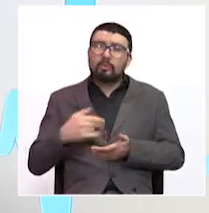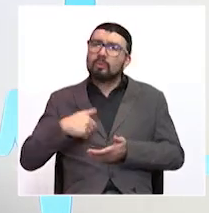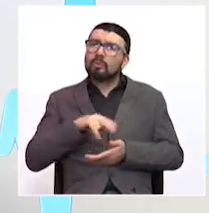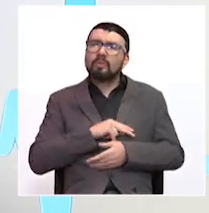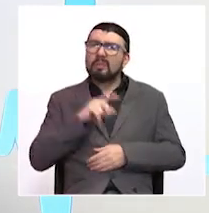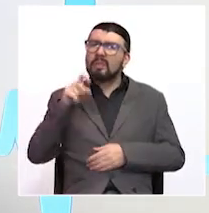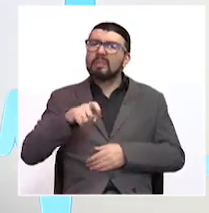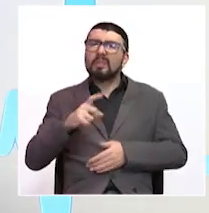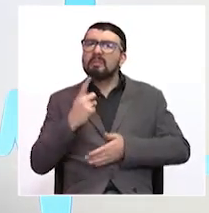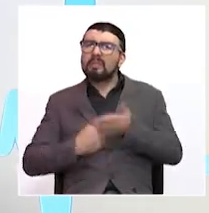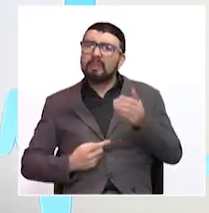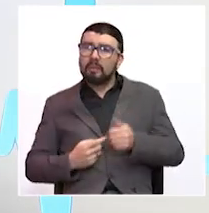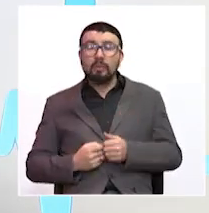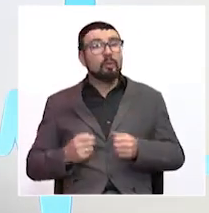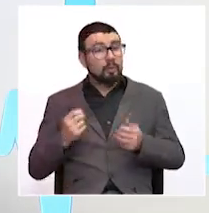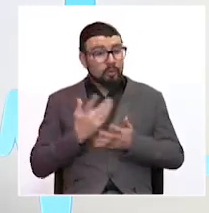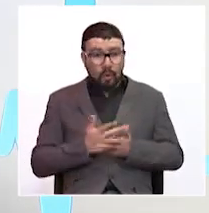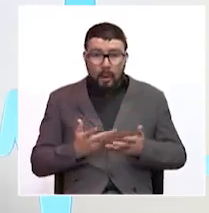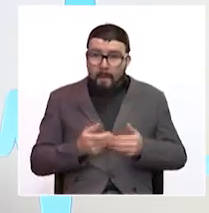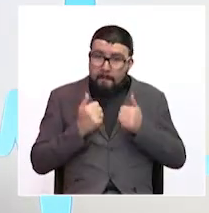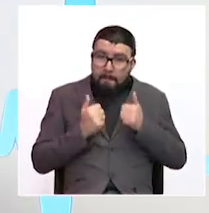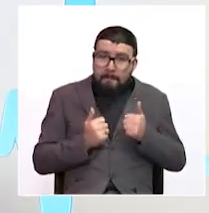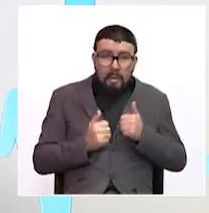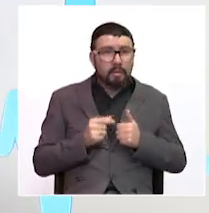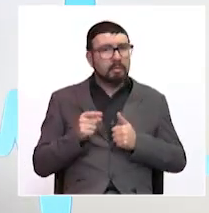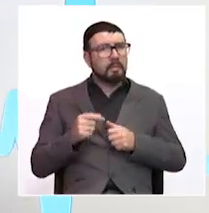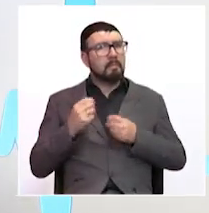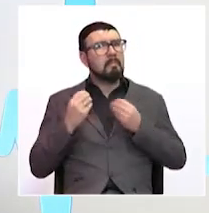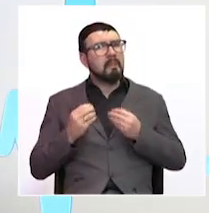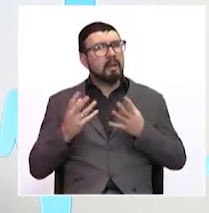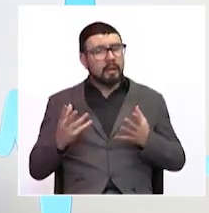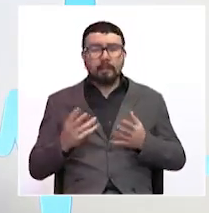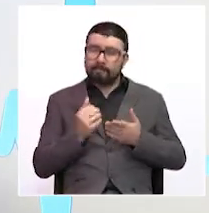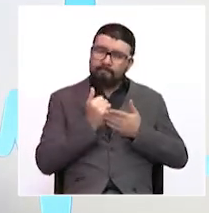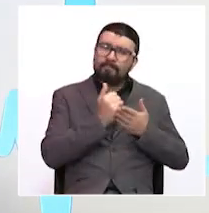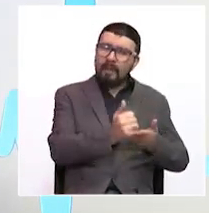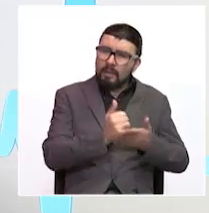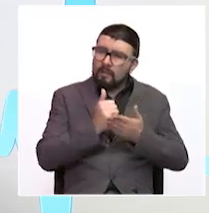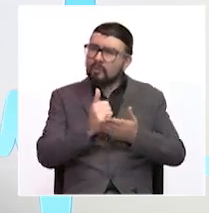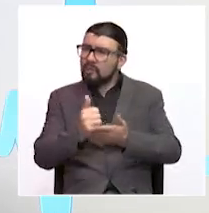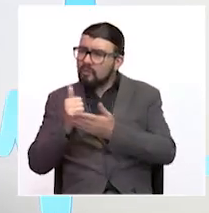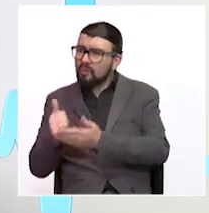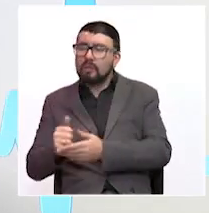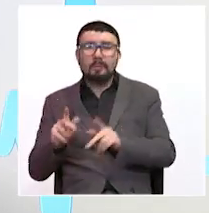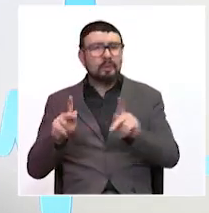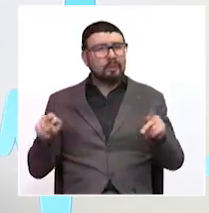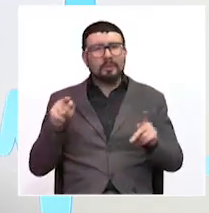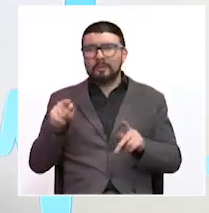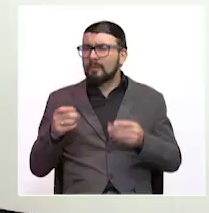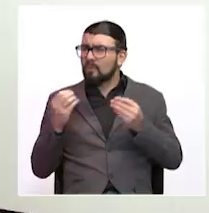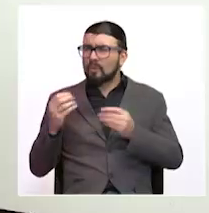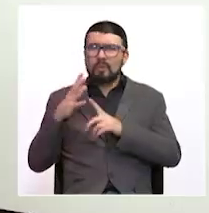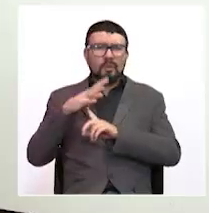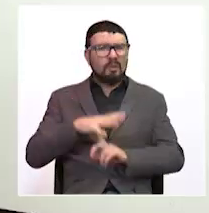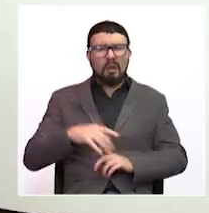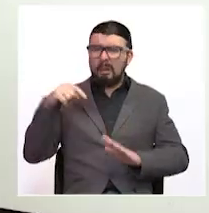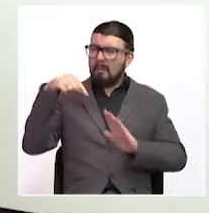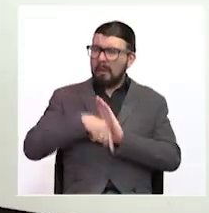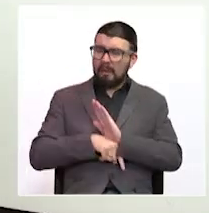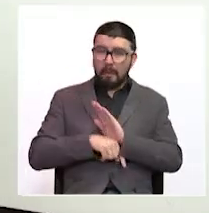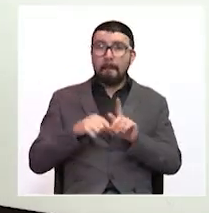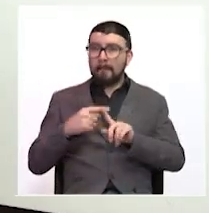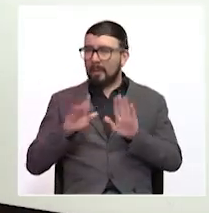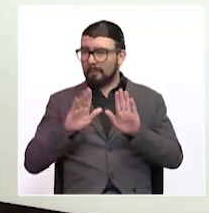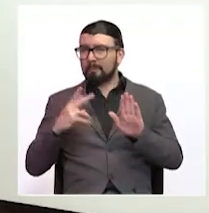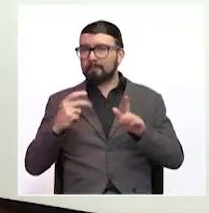hacer cosas buenas para tratar de eso lidiar estas personas que están haciendo tanto daño ya vamos a hablar un poco de este